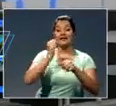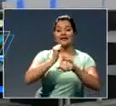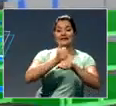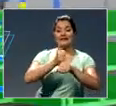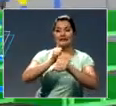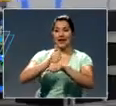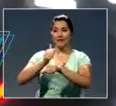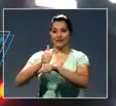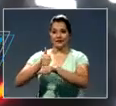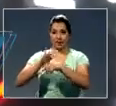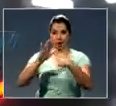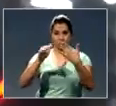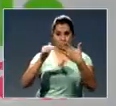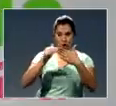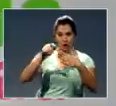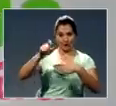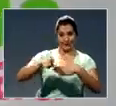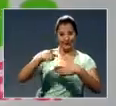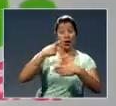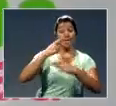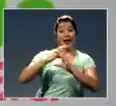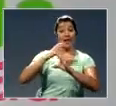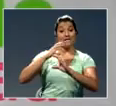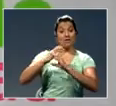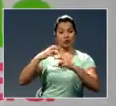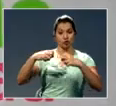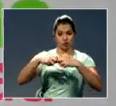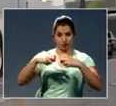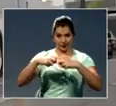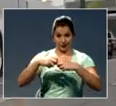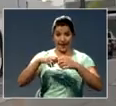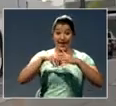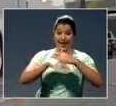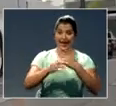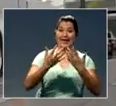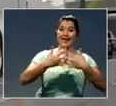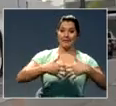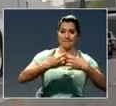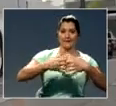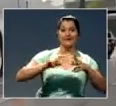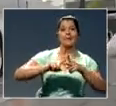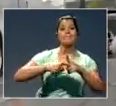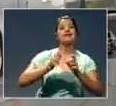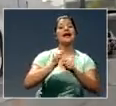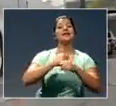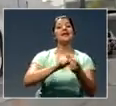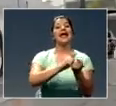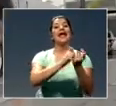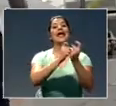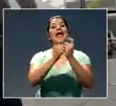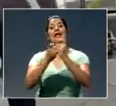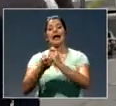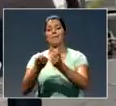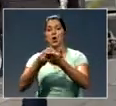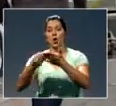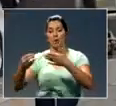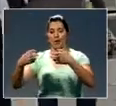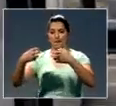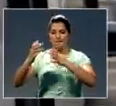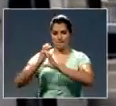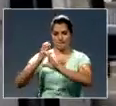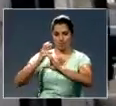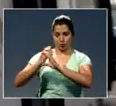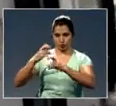los autobuseros que inicien la transición a las unidades que se movilizan a base de electricidad. Se refiere a la red de